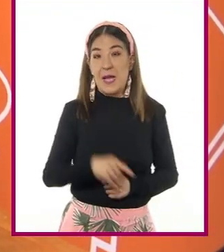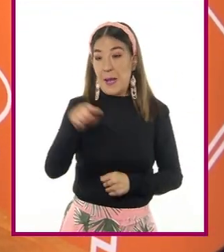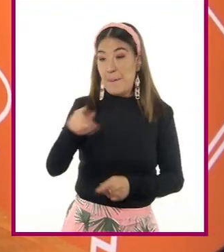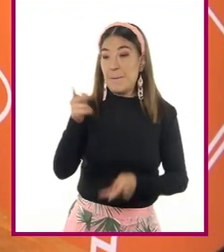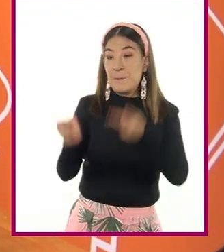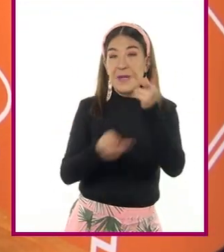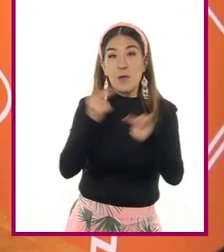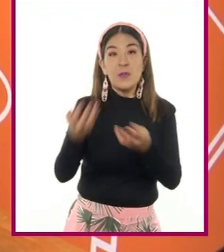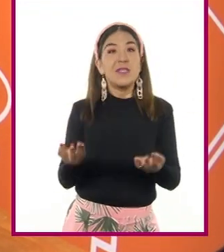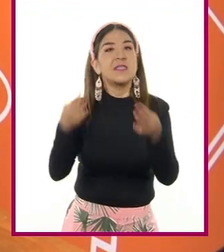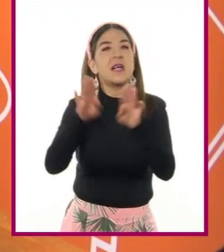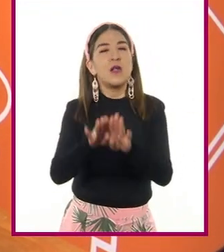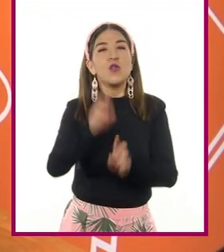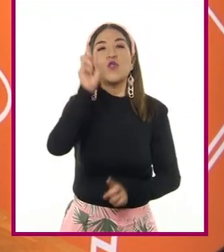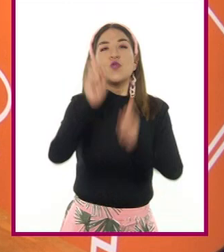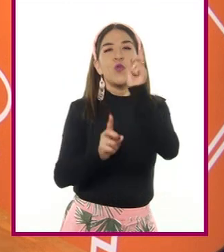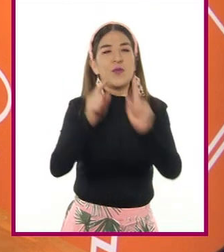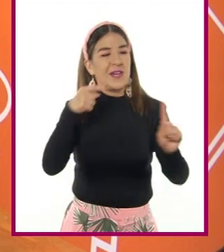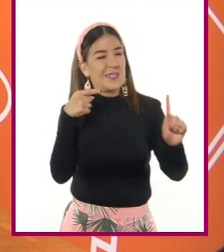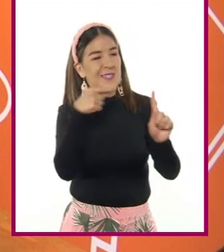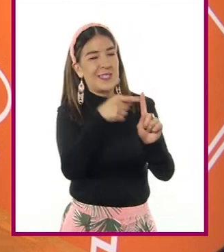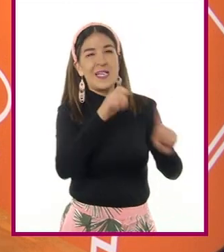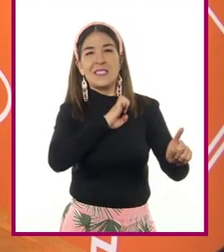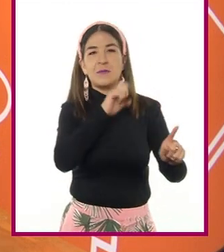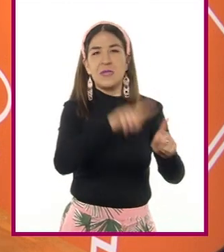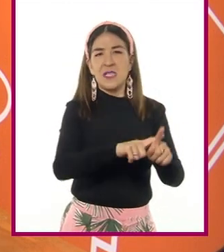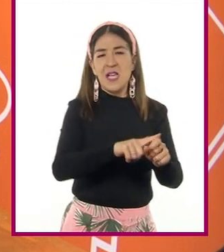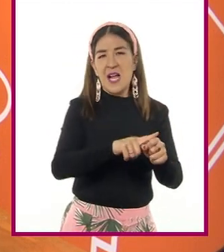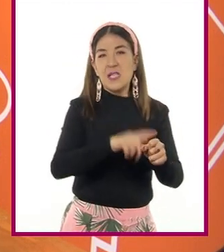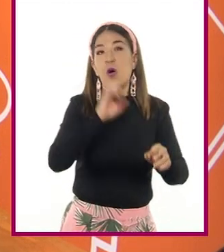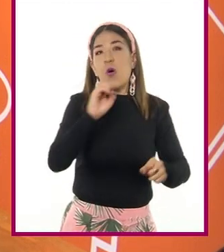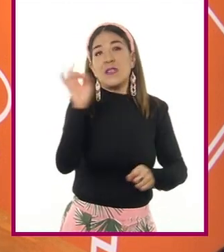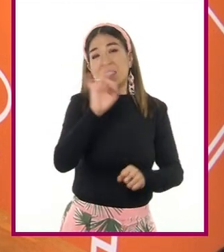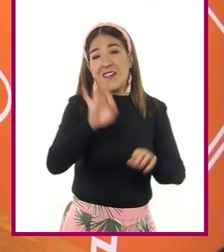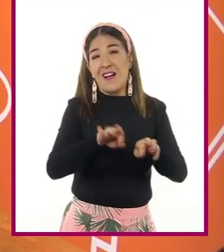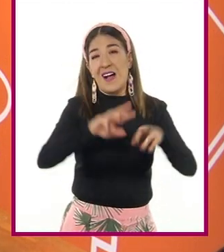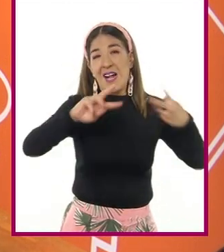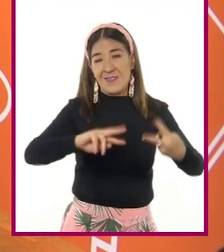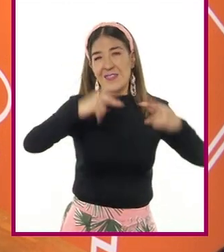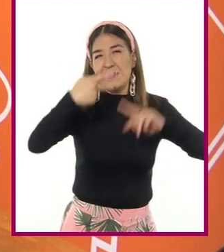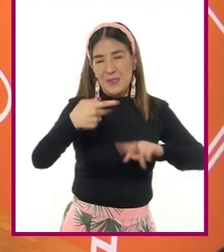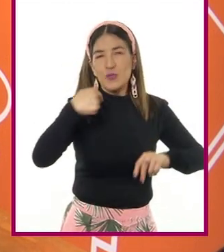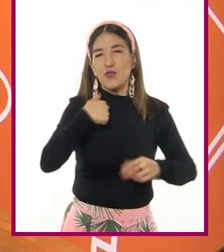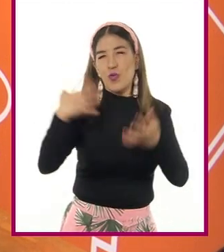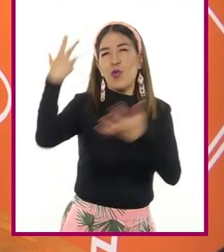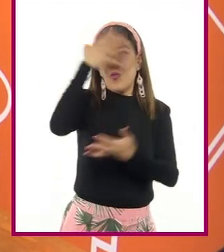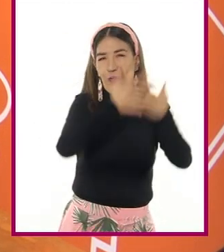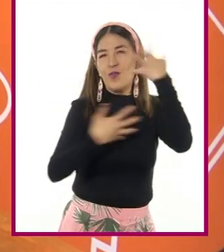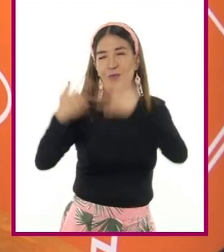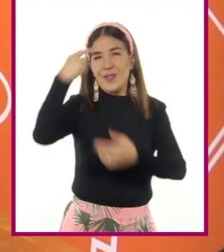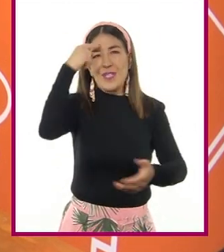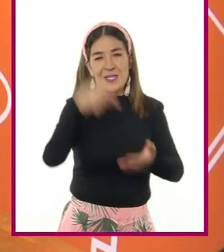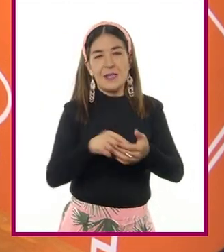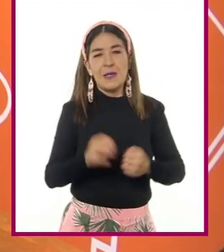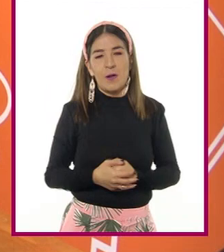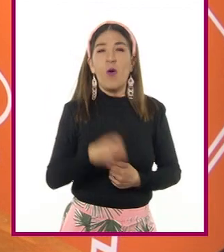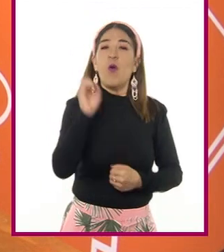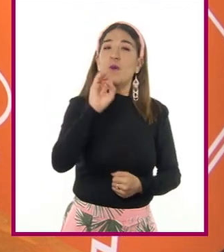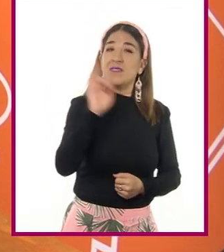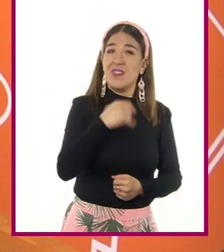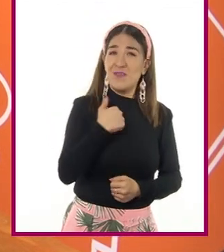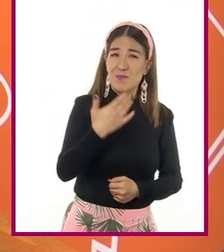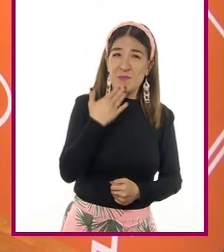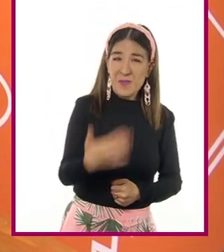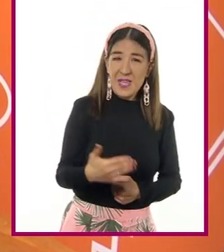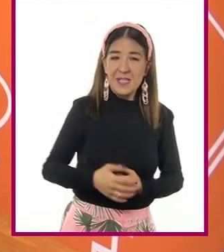duda específica. ¿O es al revés? Bueno, estoy confundiéndolas, creo. ¿O estoy en lo